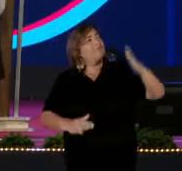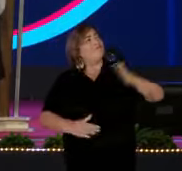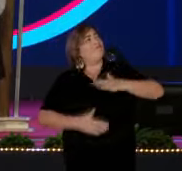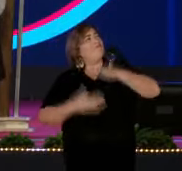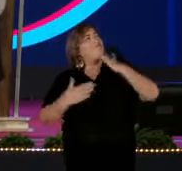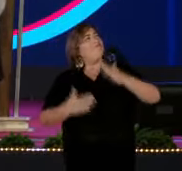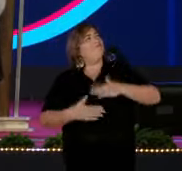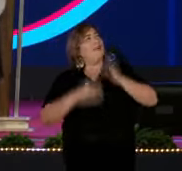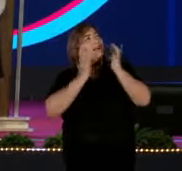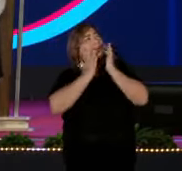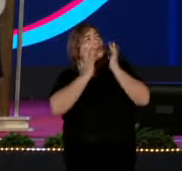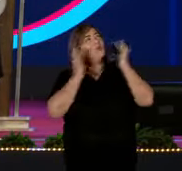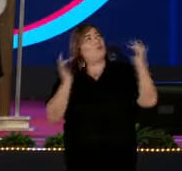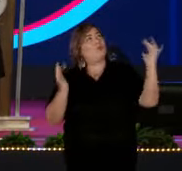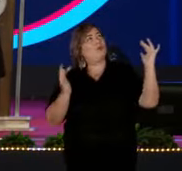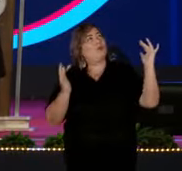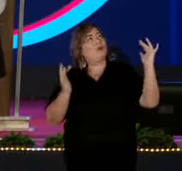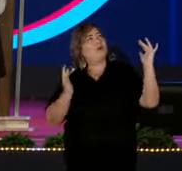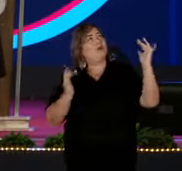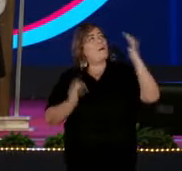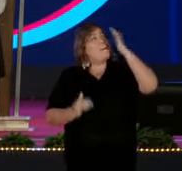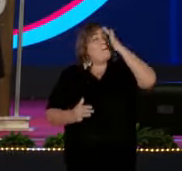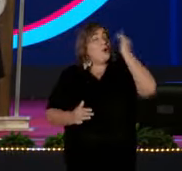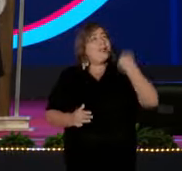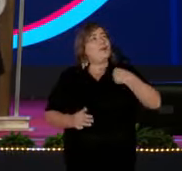agrada de lo que hacemos.